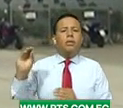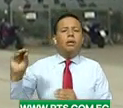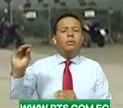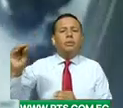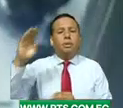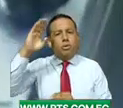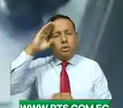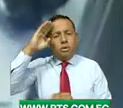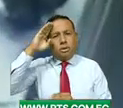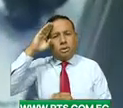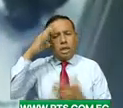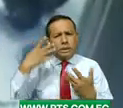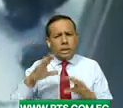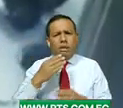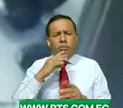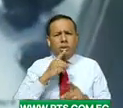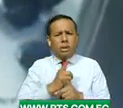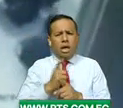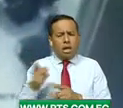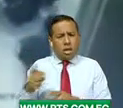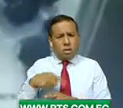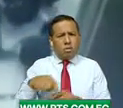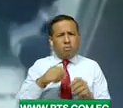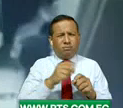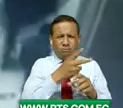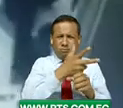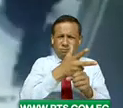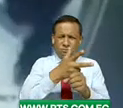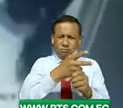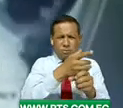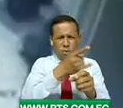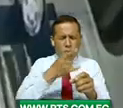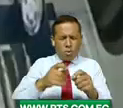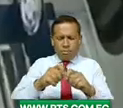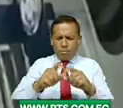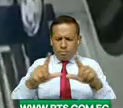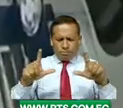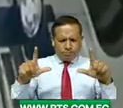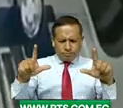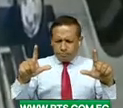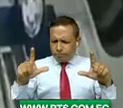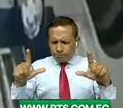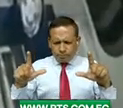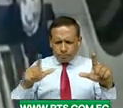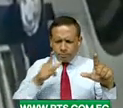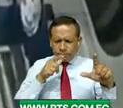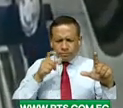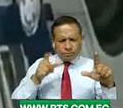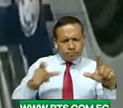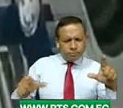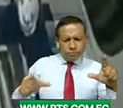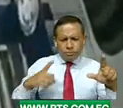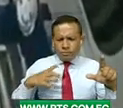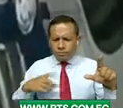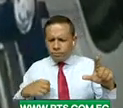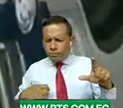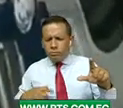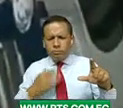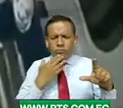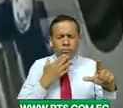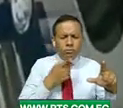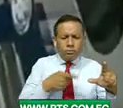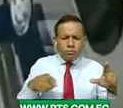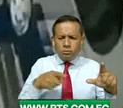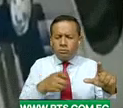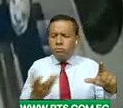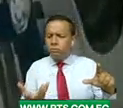investigativas, verificaron estos y otros videos y así conocer más detalles de estas personas peligrosas que fueron por la caja fuerte, pero no lograron